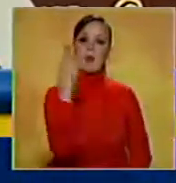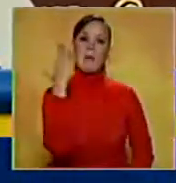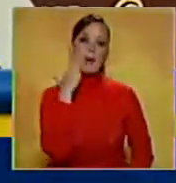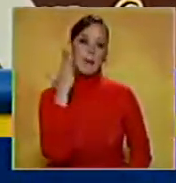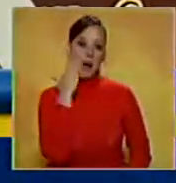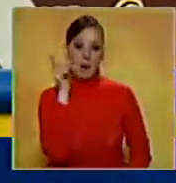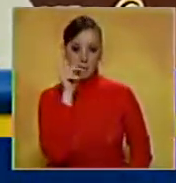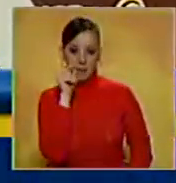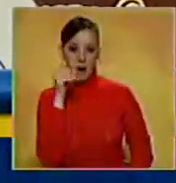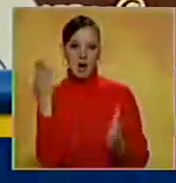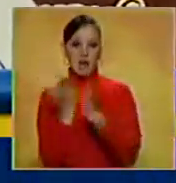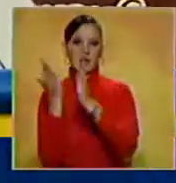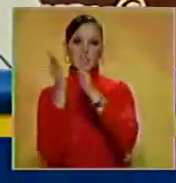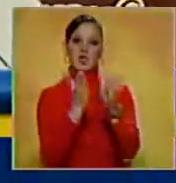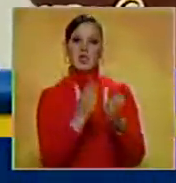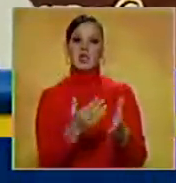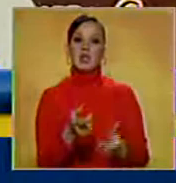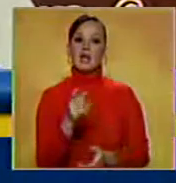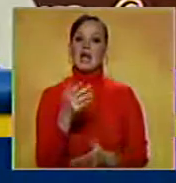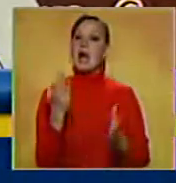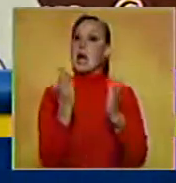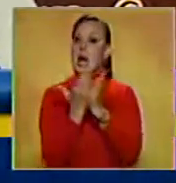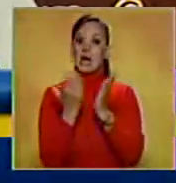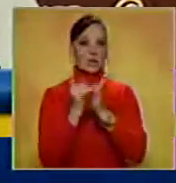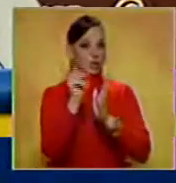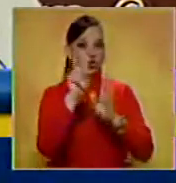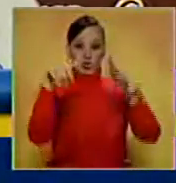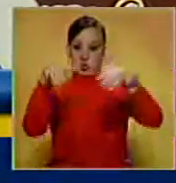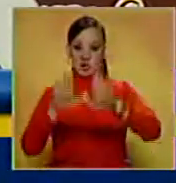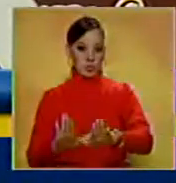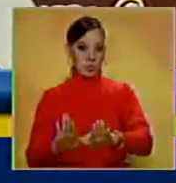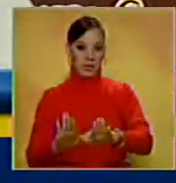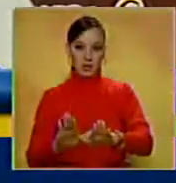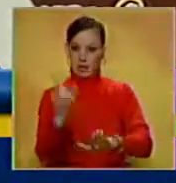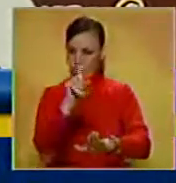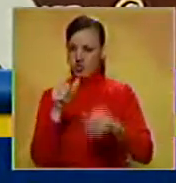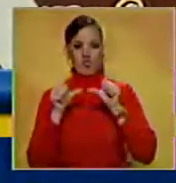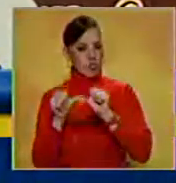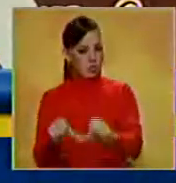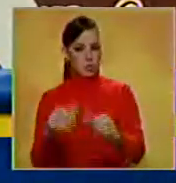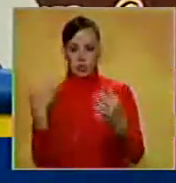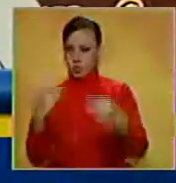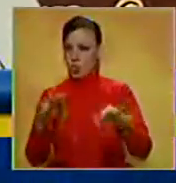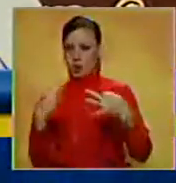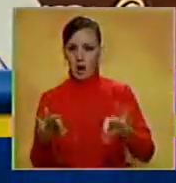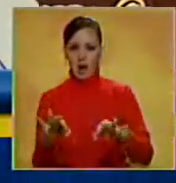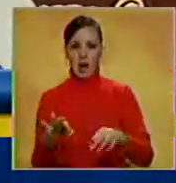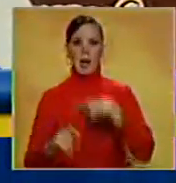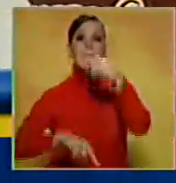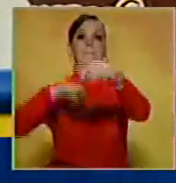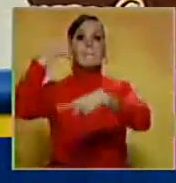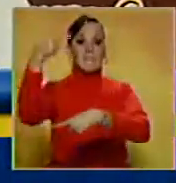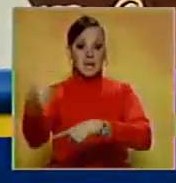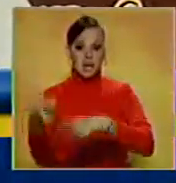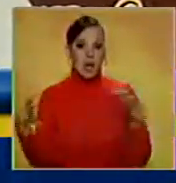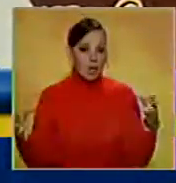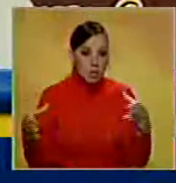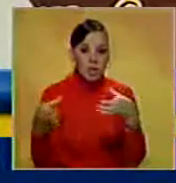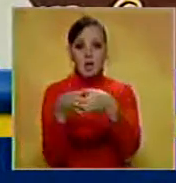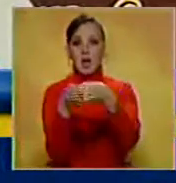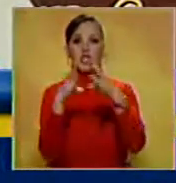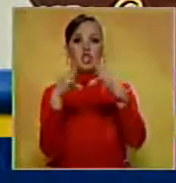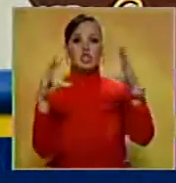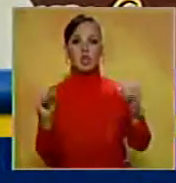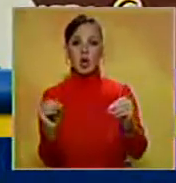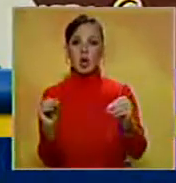representantes y a estudiantes, que las clases no están suspendidas, las clases siguen estando normal. Eso sí, mañana nos vamos a abocar todo. El llamado es a